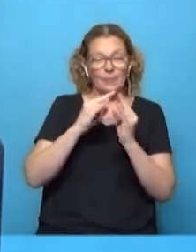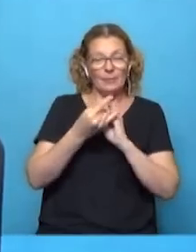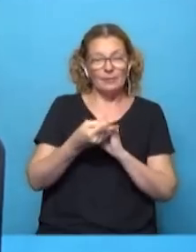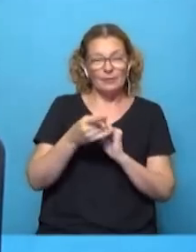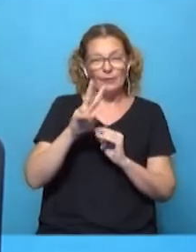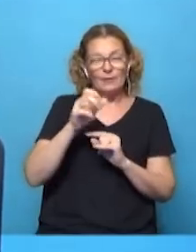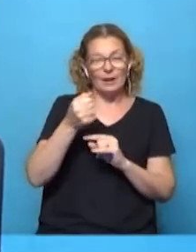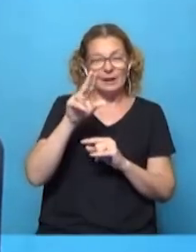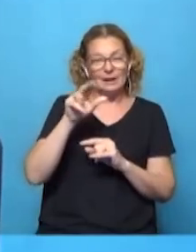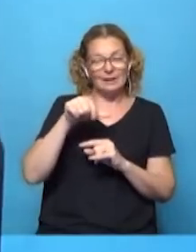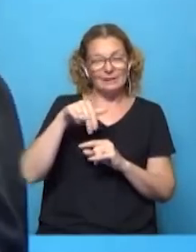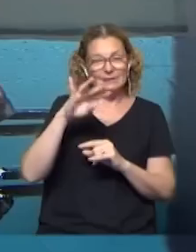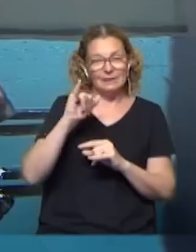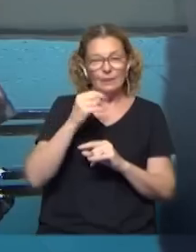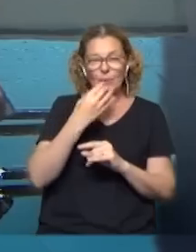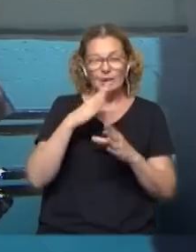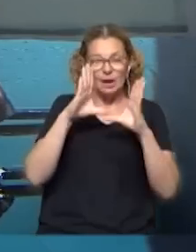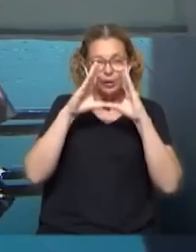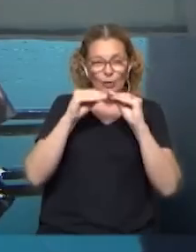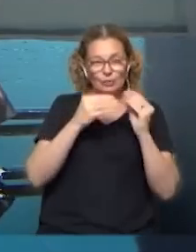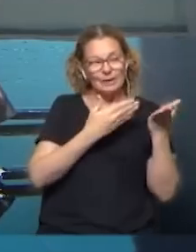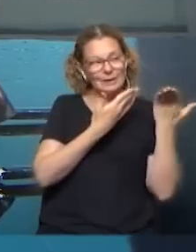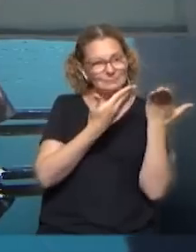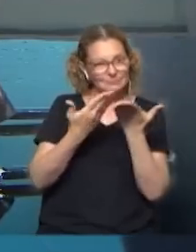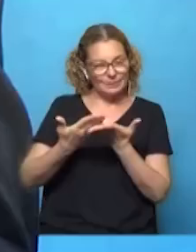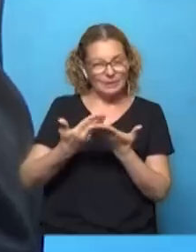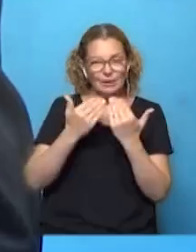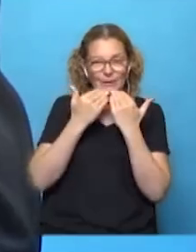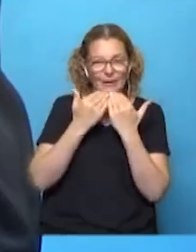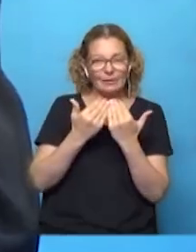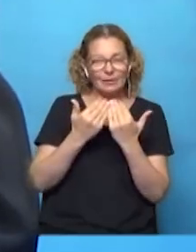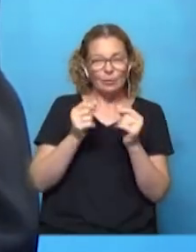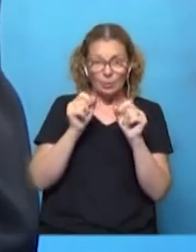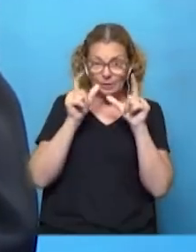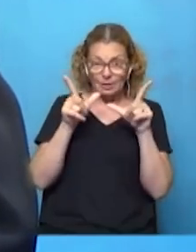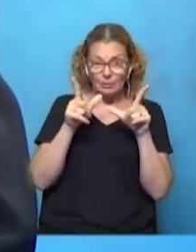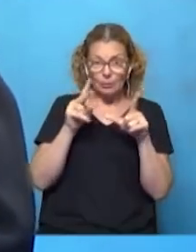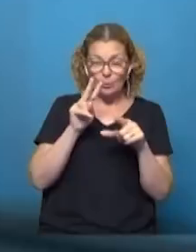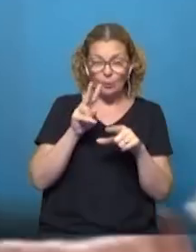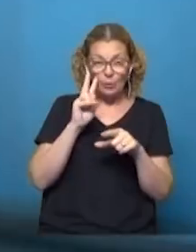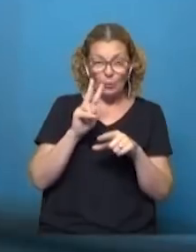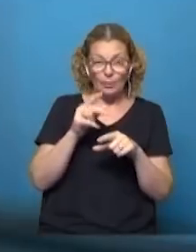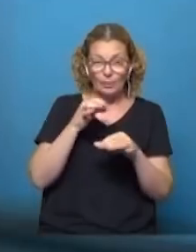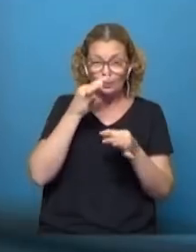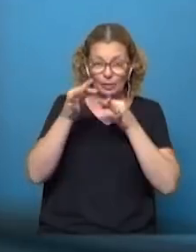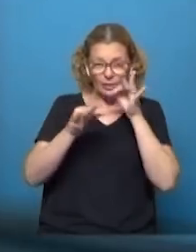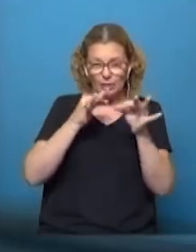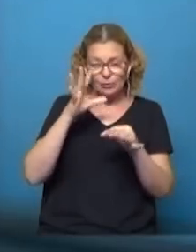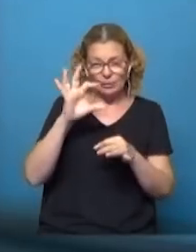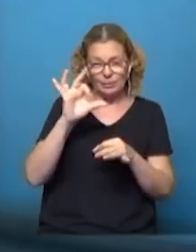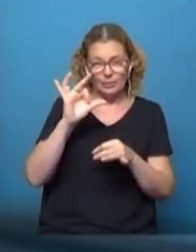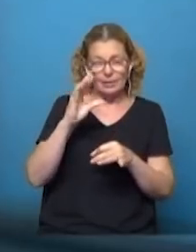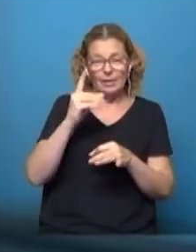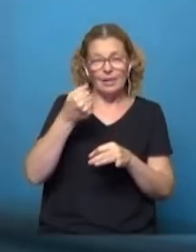valenti Buenas noches En primer lugar Gracias por acompañarnos este estuvo atento de la de la sesión siguió un poco los los dichos del senador de